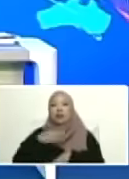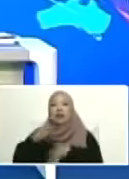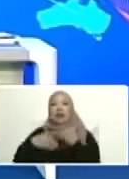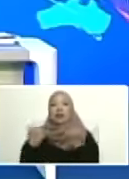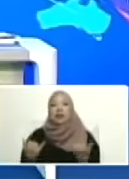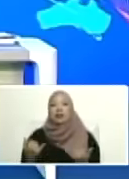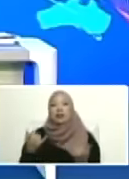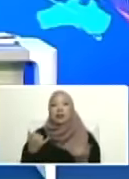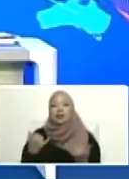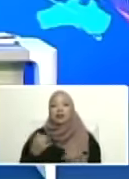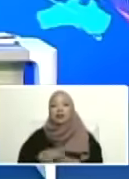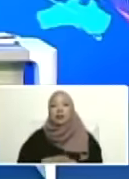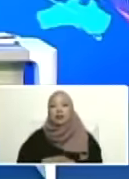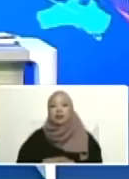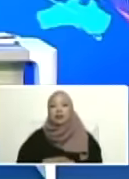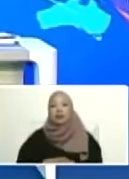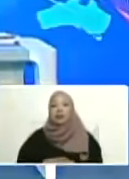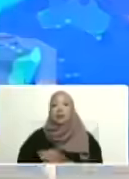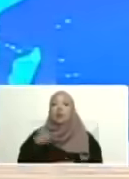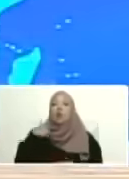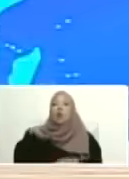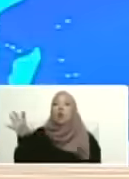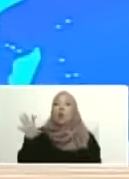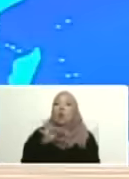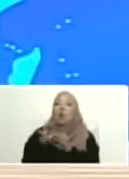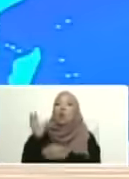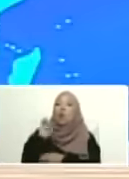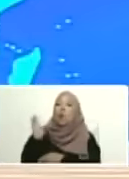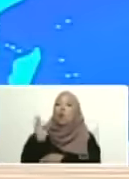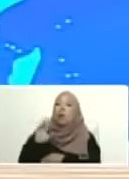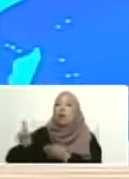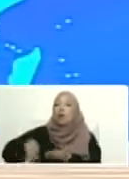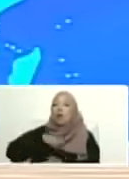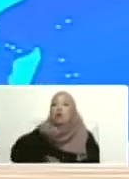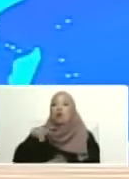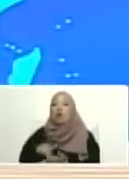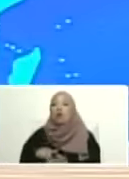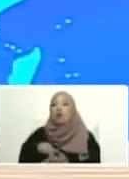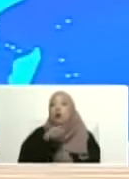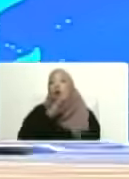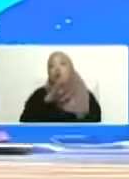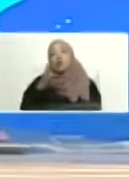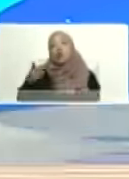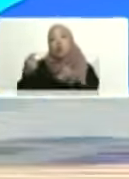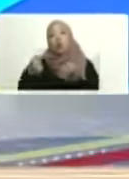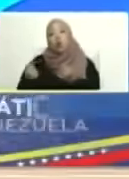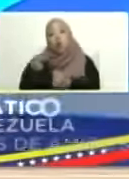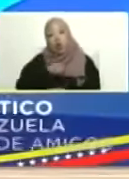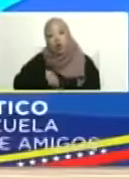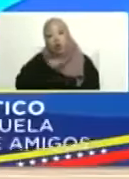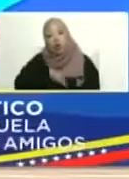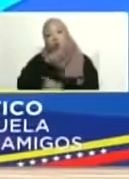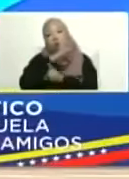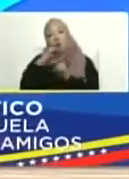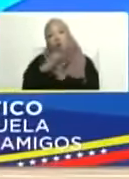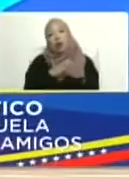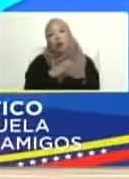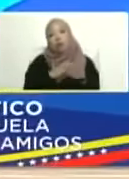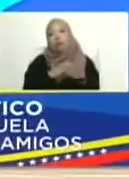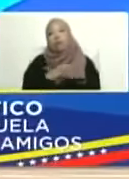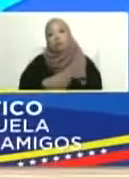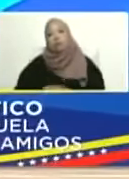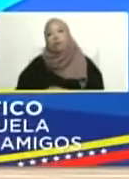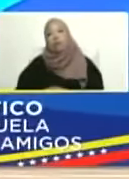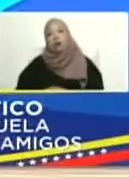tuvimos un gran encuentro de unión nacional entre todos los sectores económicos, religiosos, culturales,